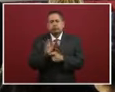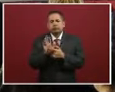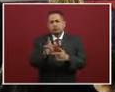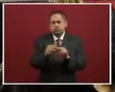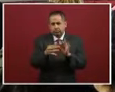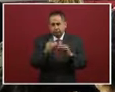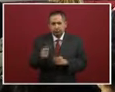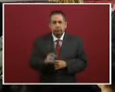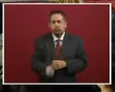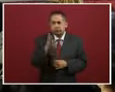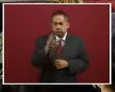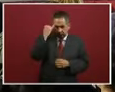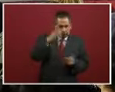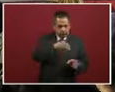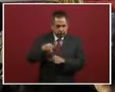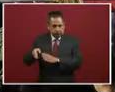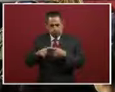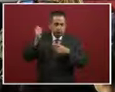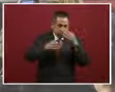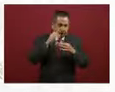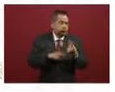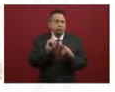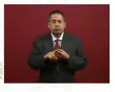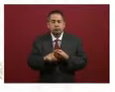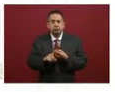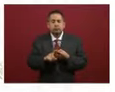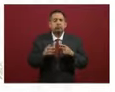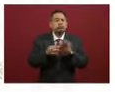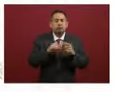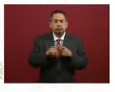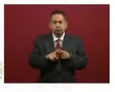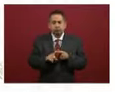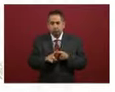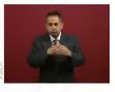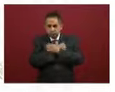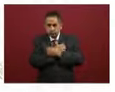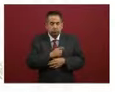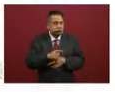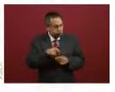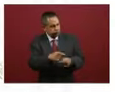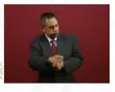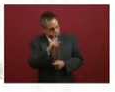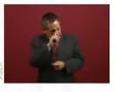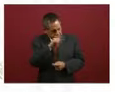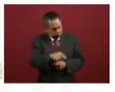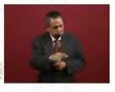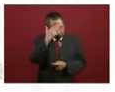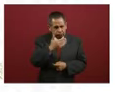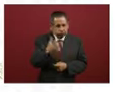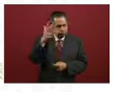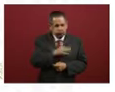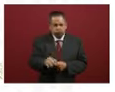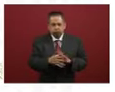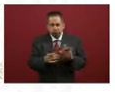presentación de, van a ser tres pilares de la campaña, que es de la estrategia. Uno es educación y habilidades para la vida, es un tema central.